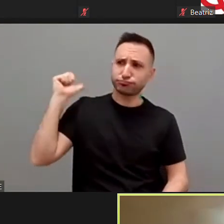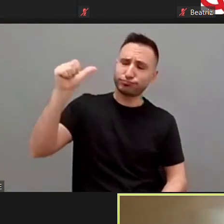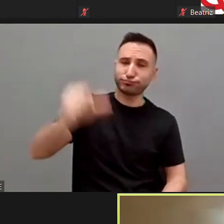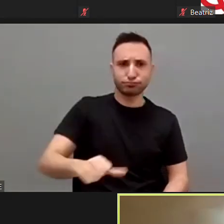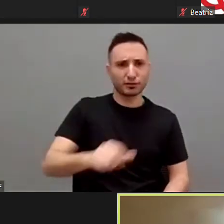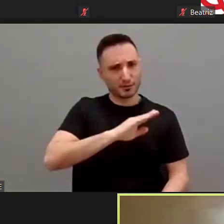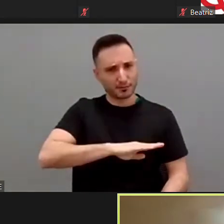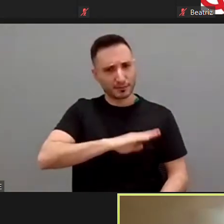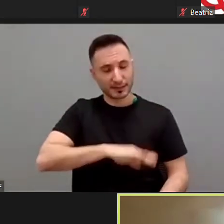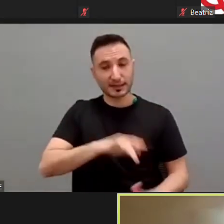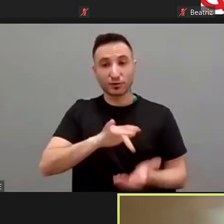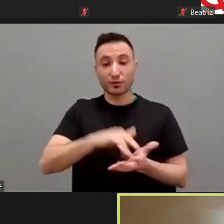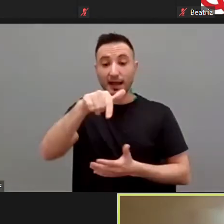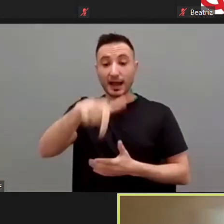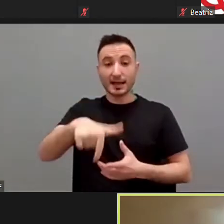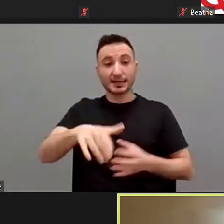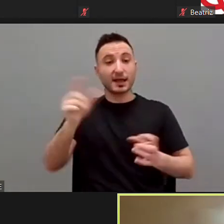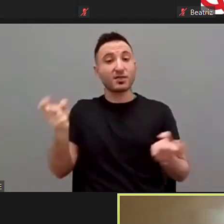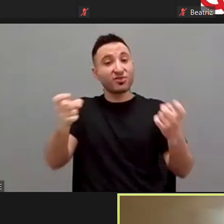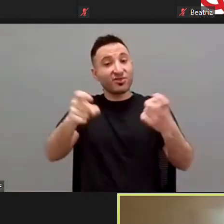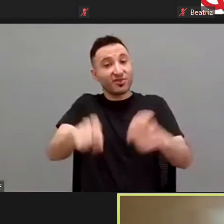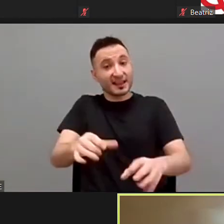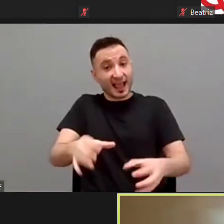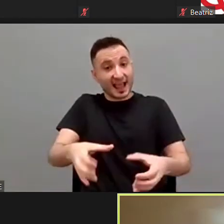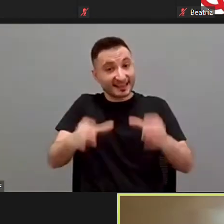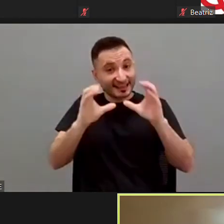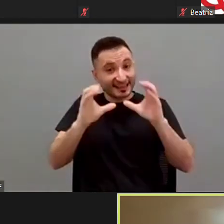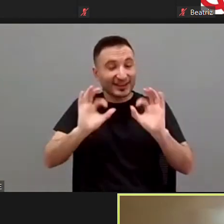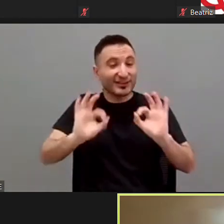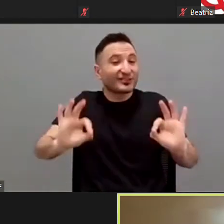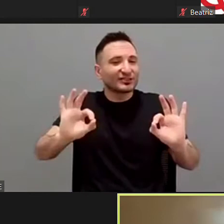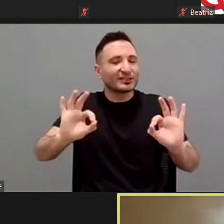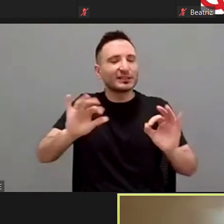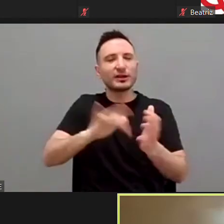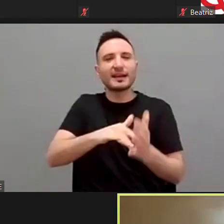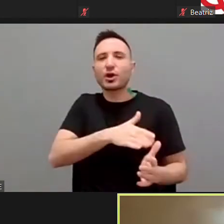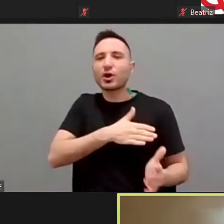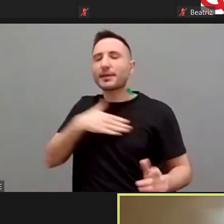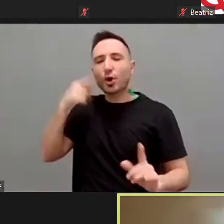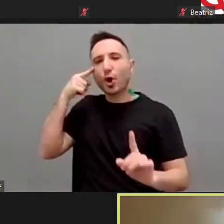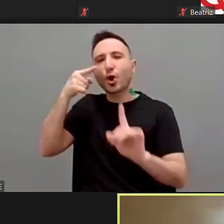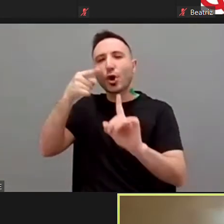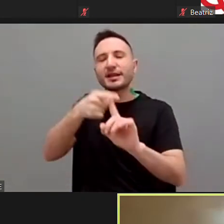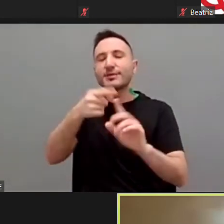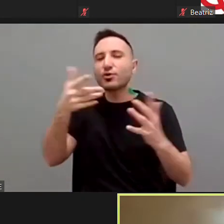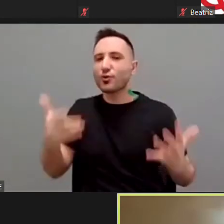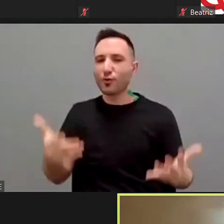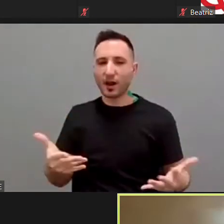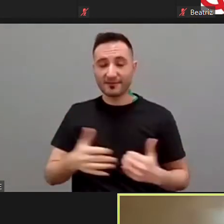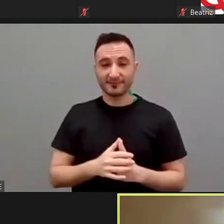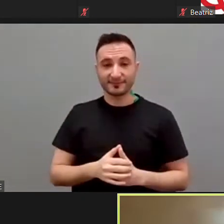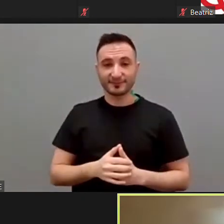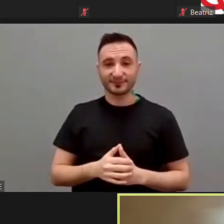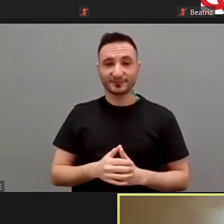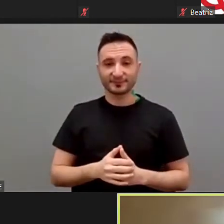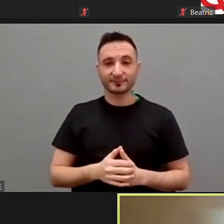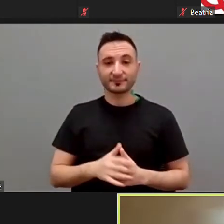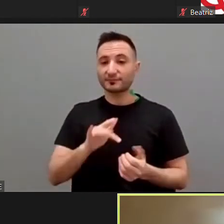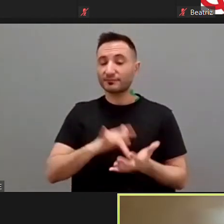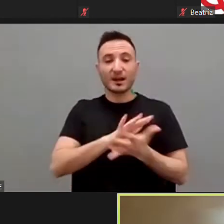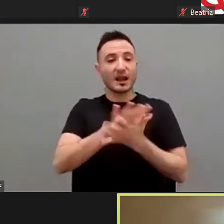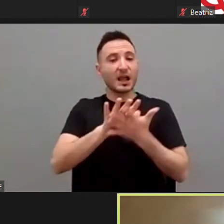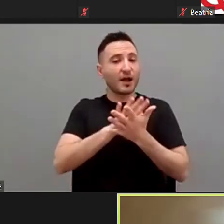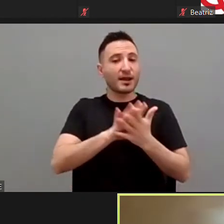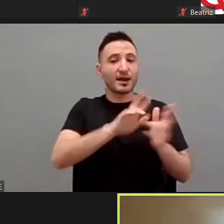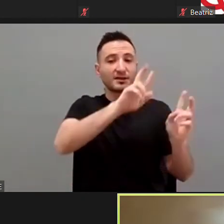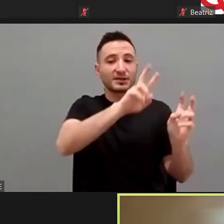Estos desayunos lo que pretenden es abordar pues distintas temáticas desde un